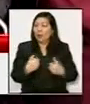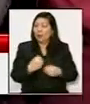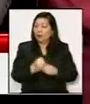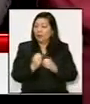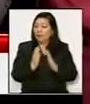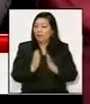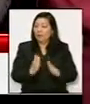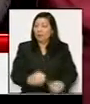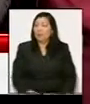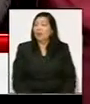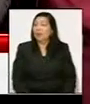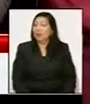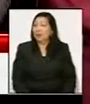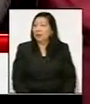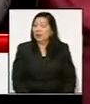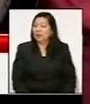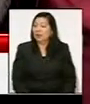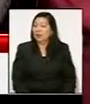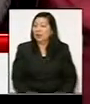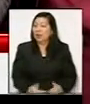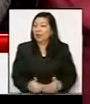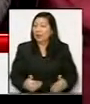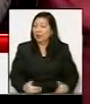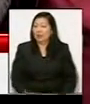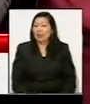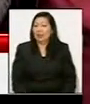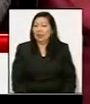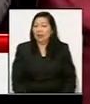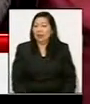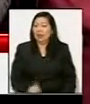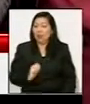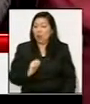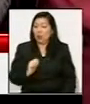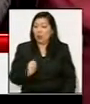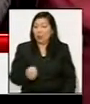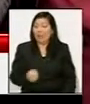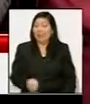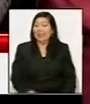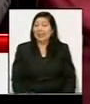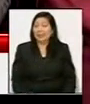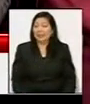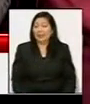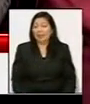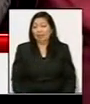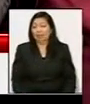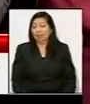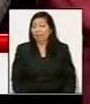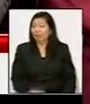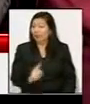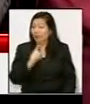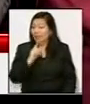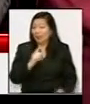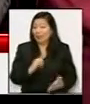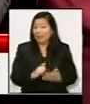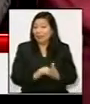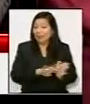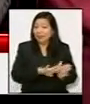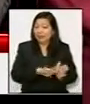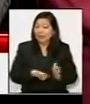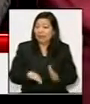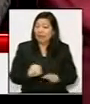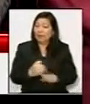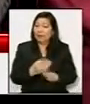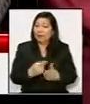formalizar la bueno cuando tenga que tal acusación ante el juez correspondiente o sea no es que solamente le quitemos la